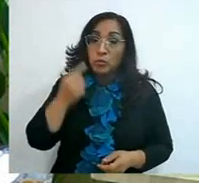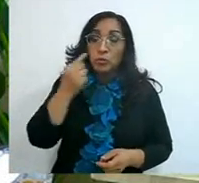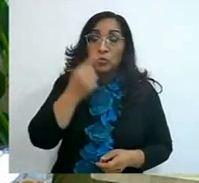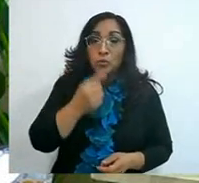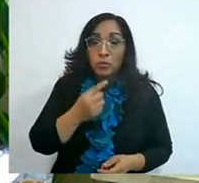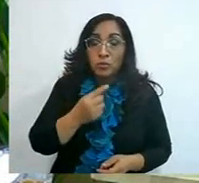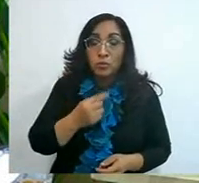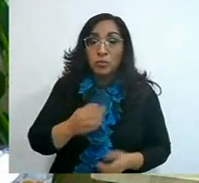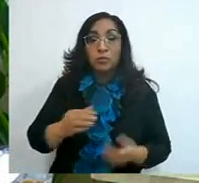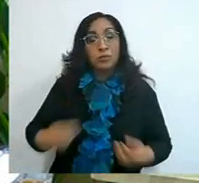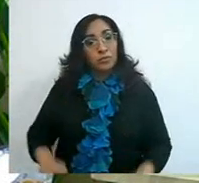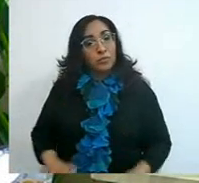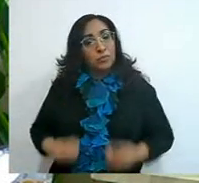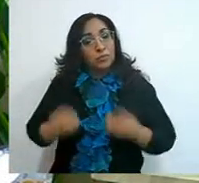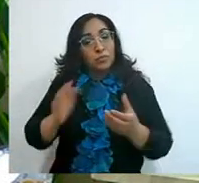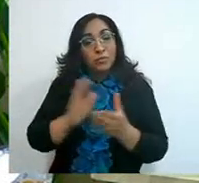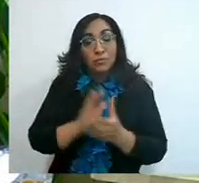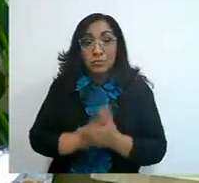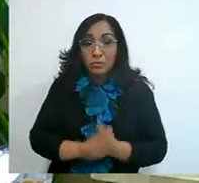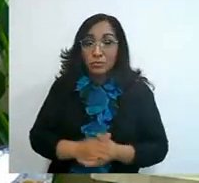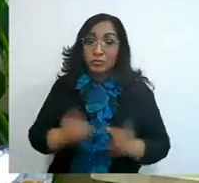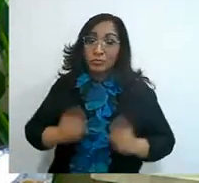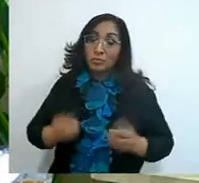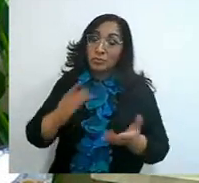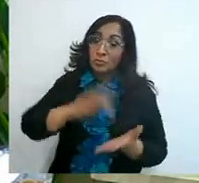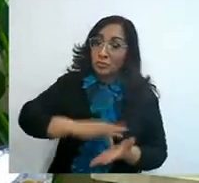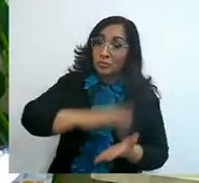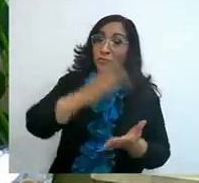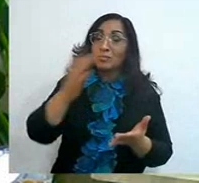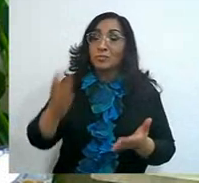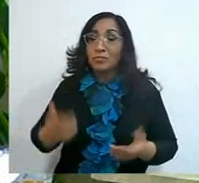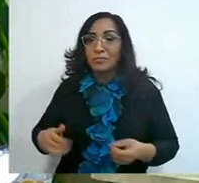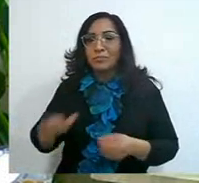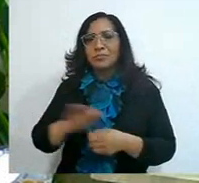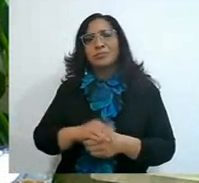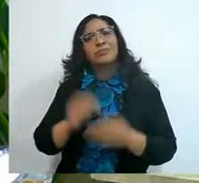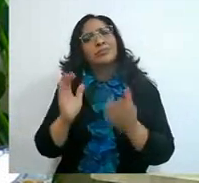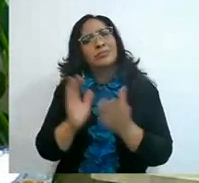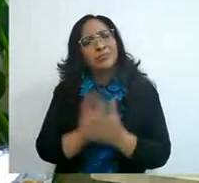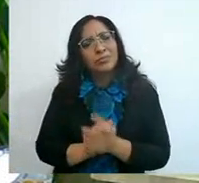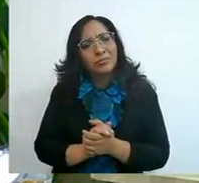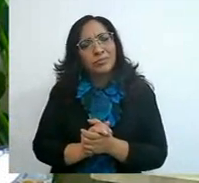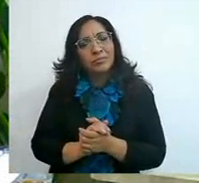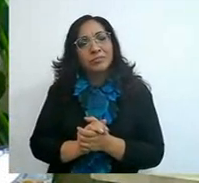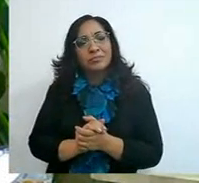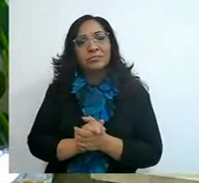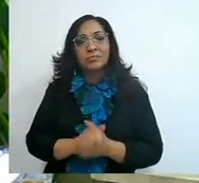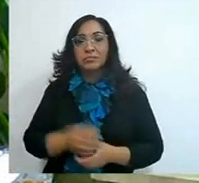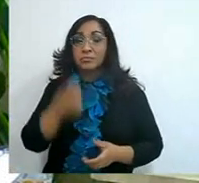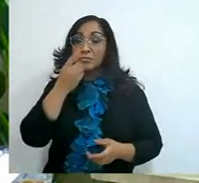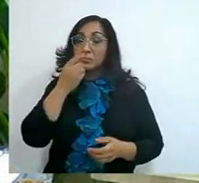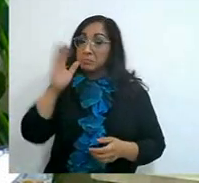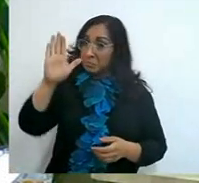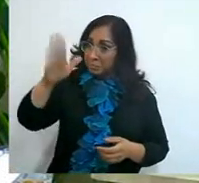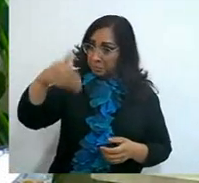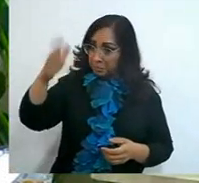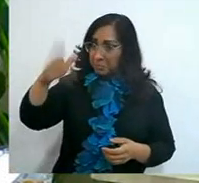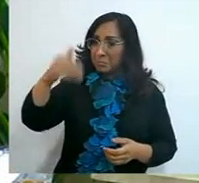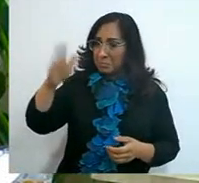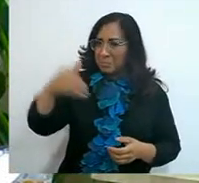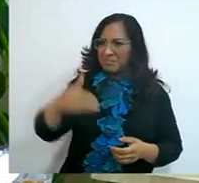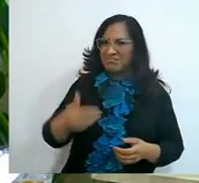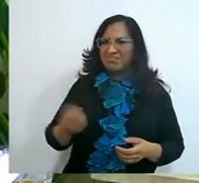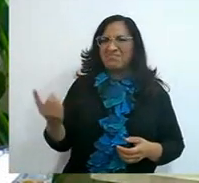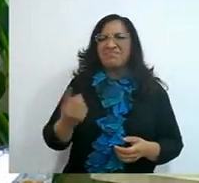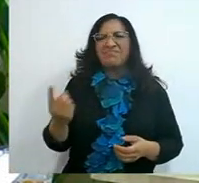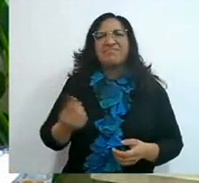dignidad la vida del esposo, a dar gracias porque su esposo traía acá. Y la llamaron y le dijeron